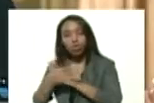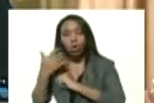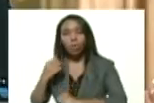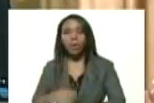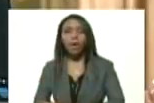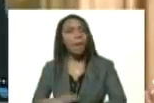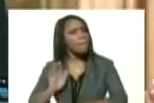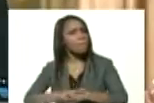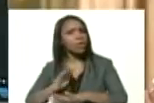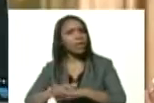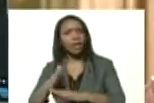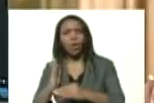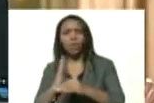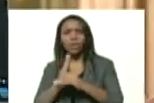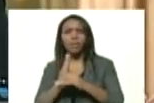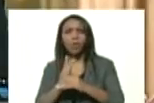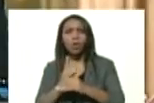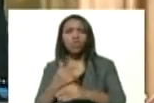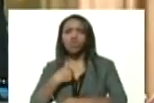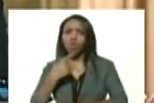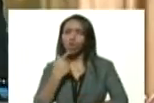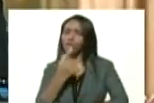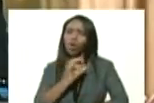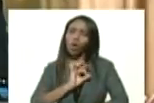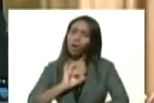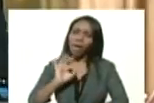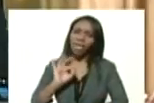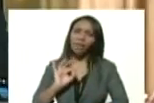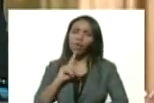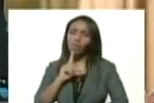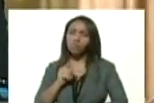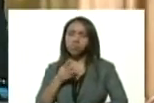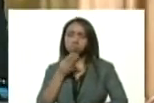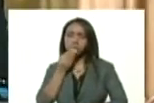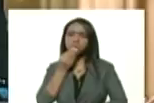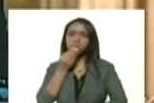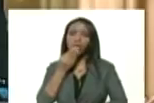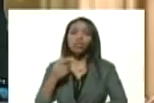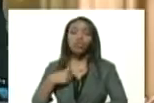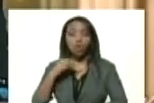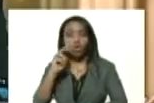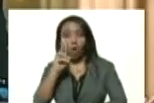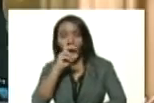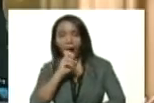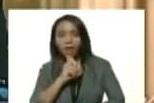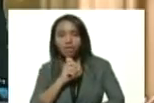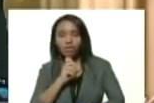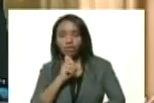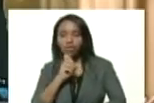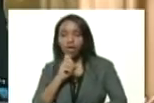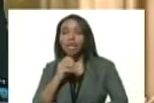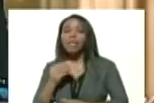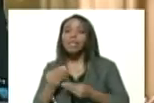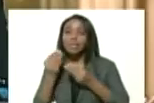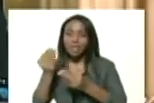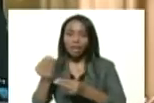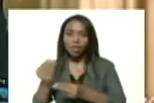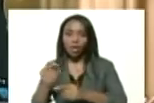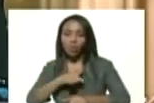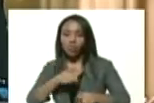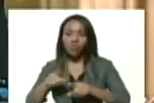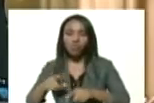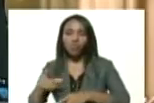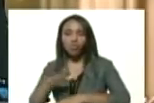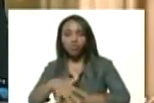porque no los ha detenido pero yo digo más si nosotros tenemos dos años dándole las coordenadas de dónde vive